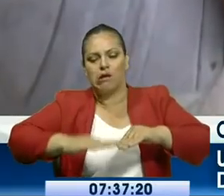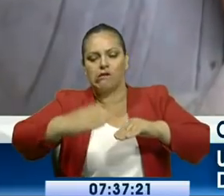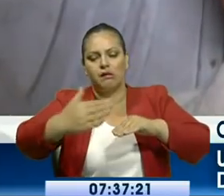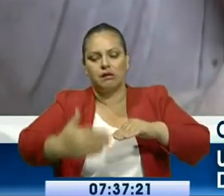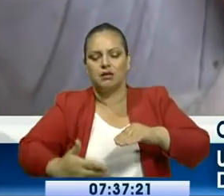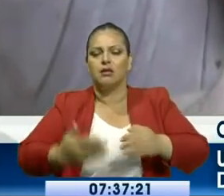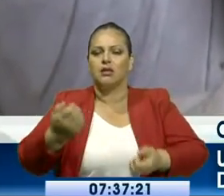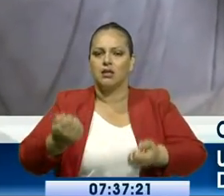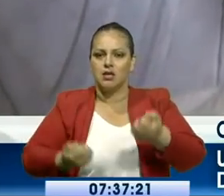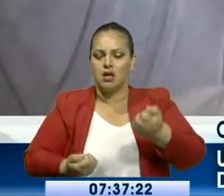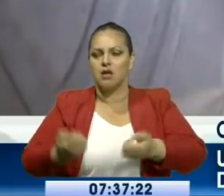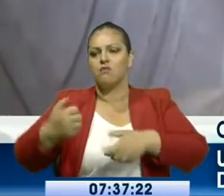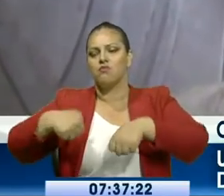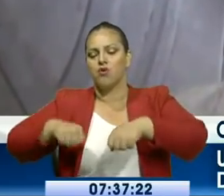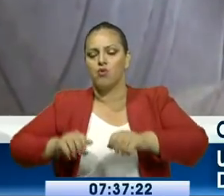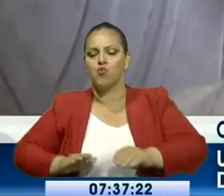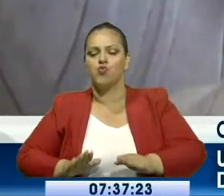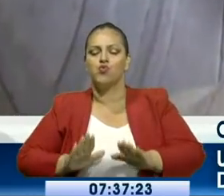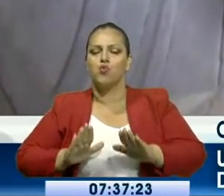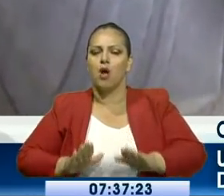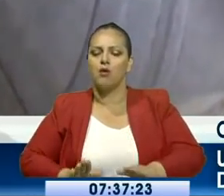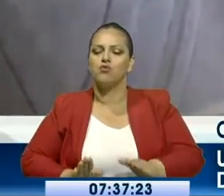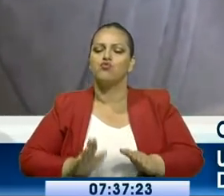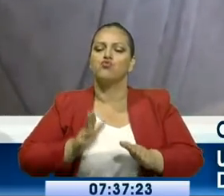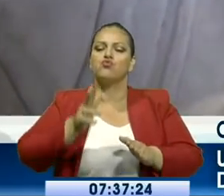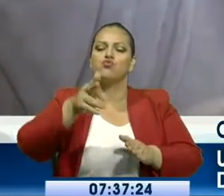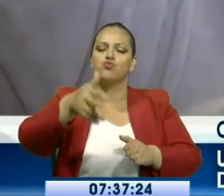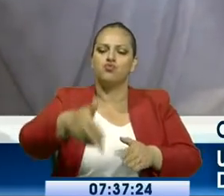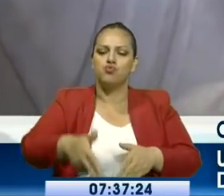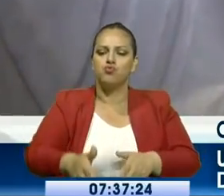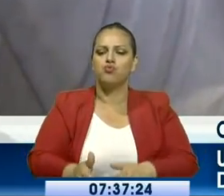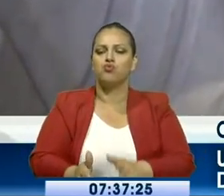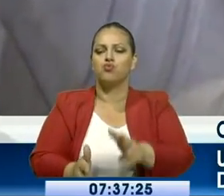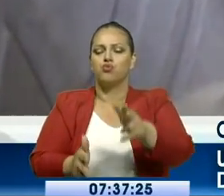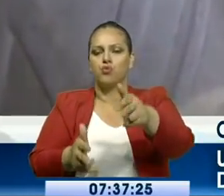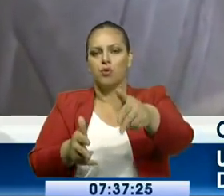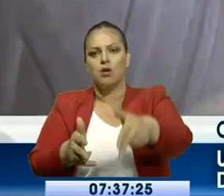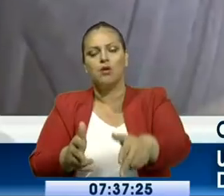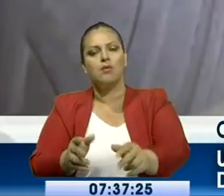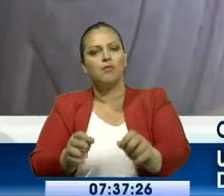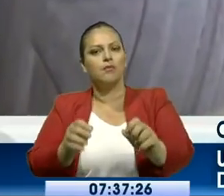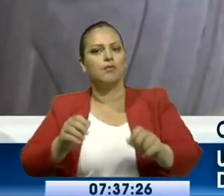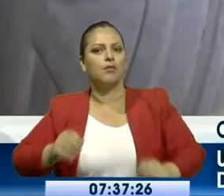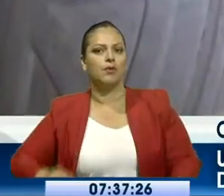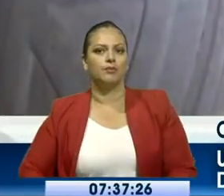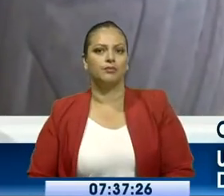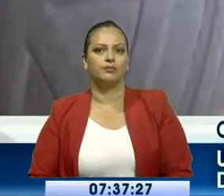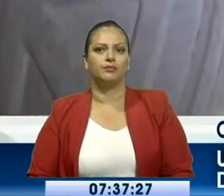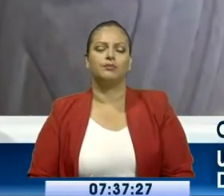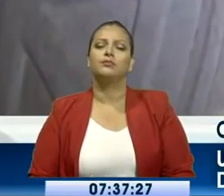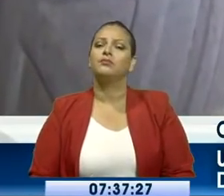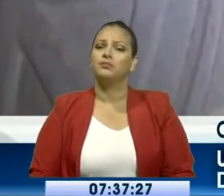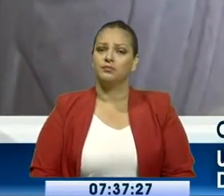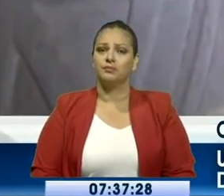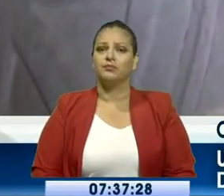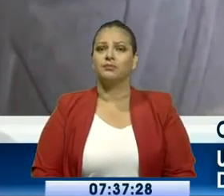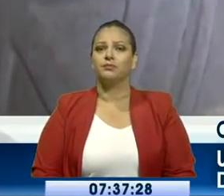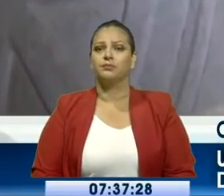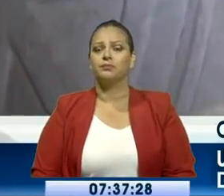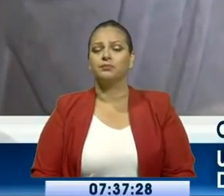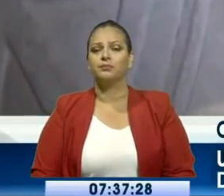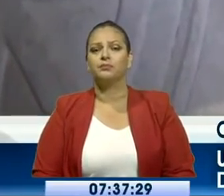Entonces yo creo que un muro en cada punta es bueno, porque aquí la gente lo que hace solamente es a unos